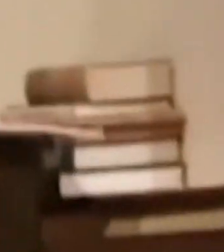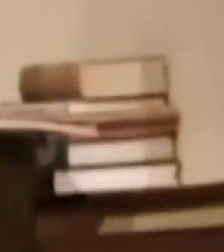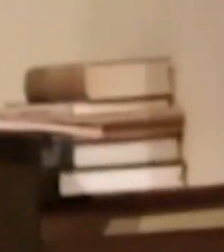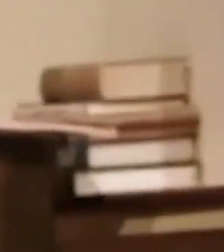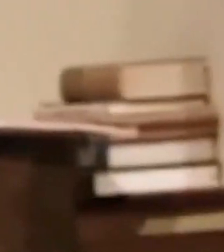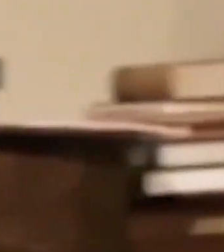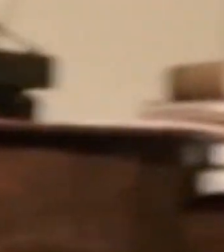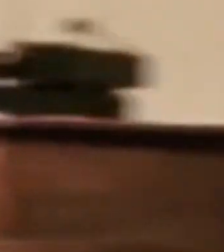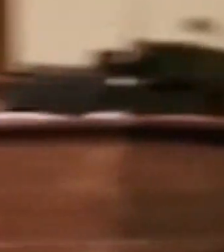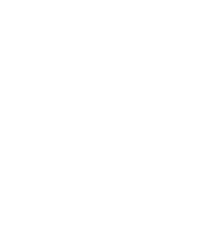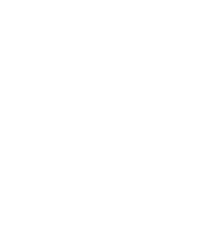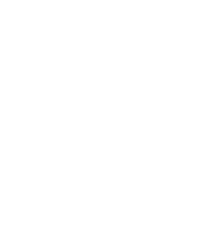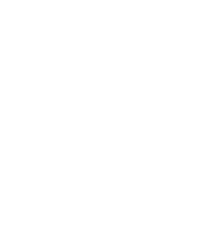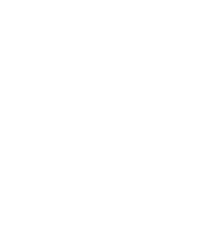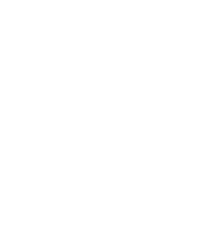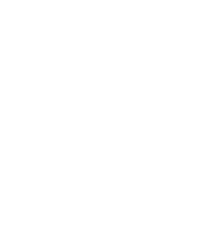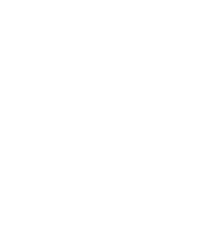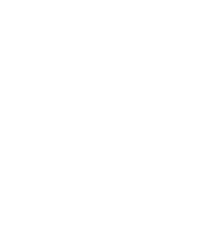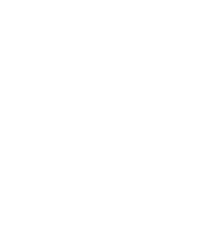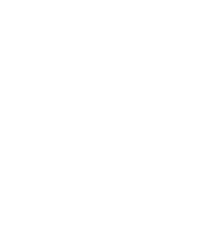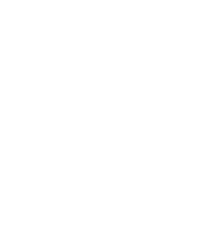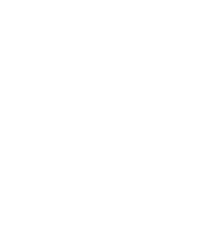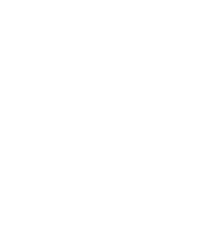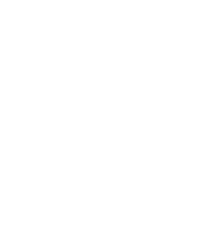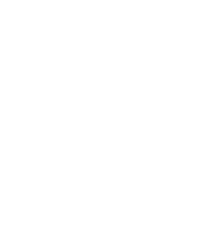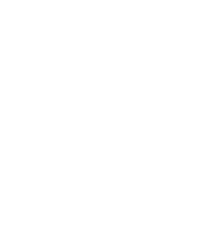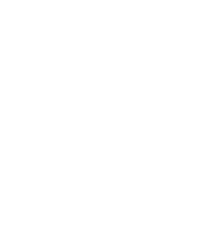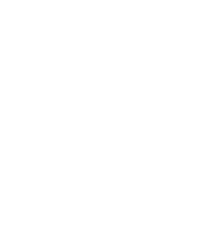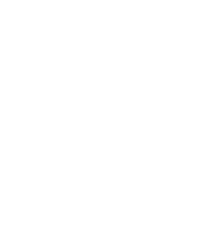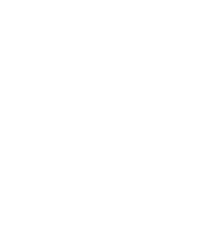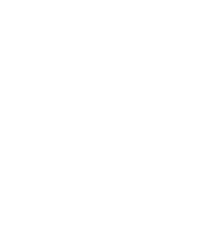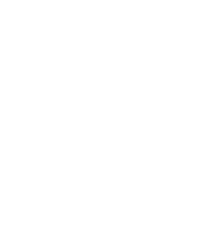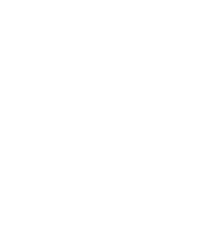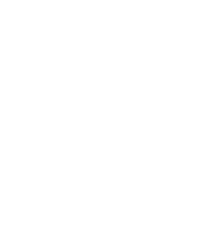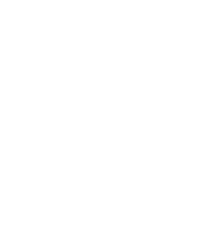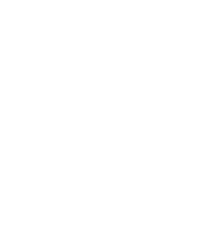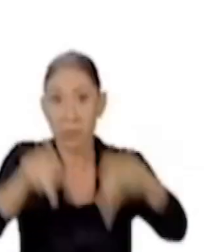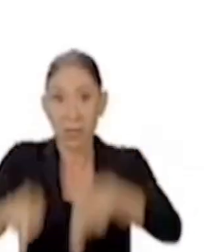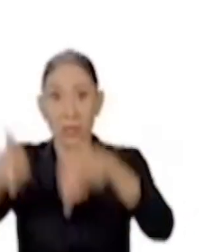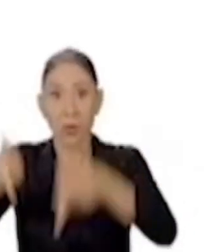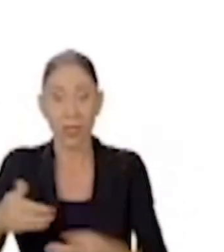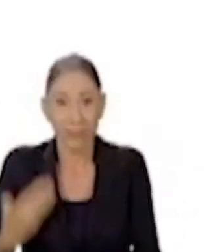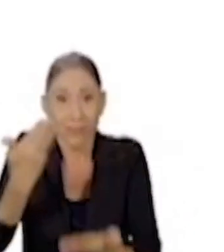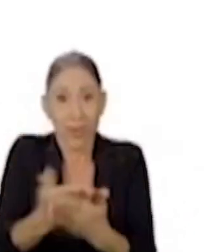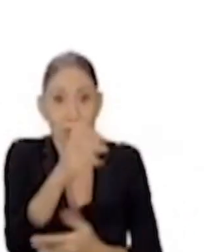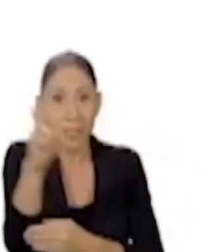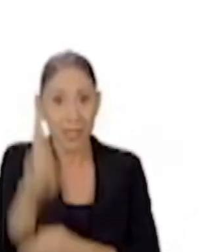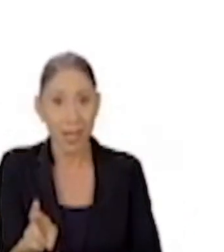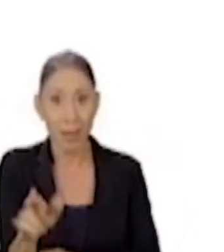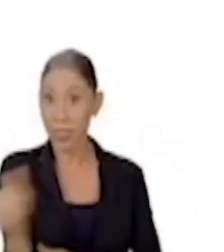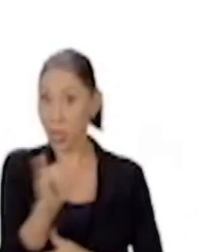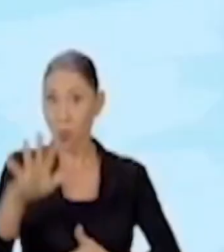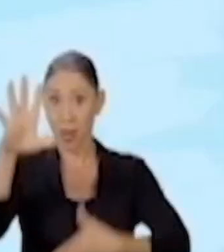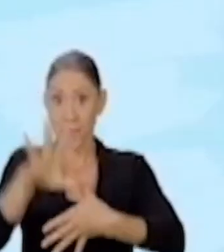categoría de actuación. La serie de micros Un Encuentro con la Historia, La Ruta del